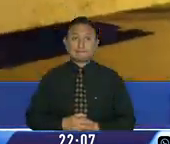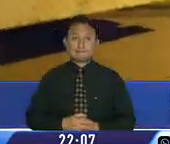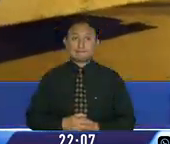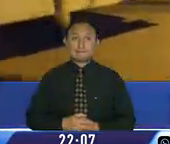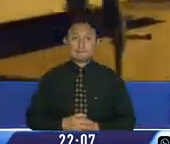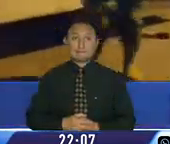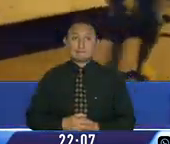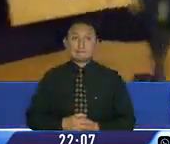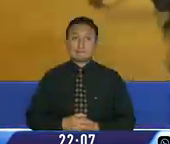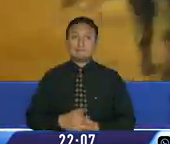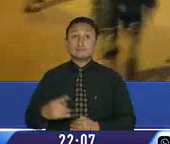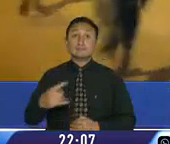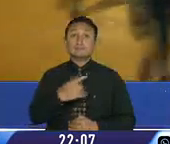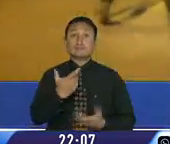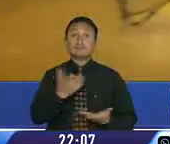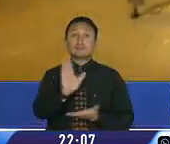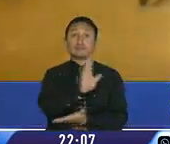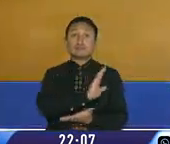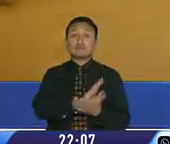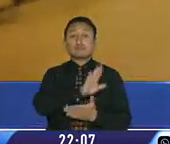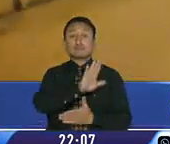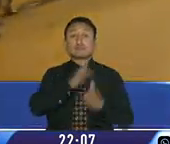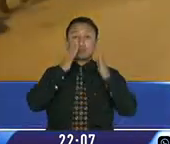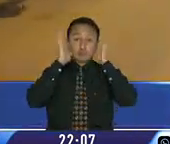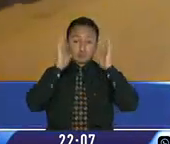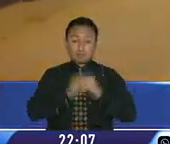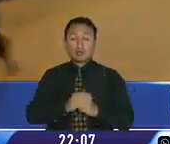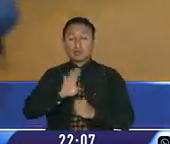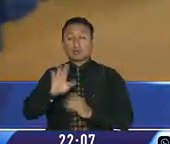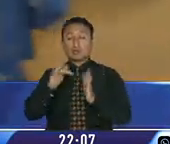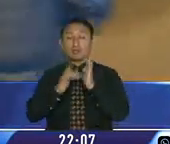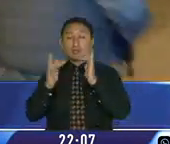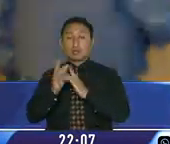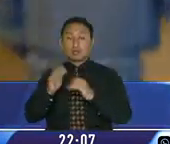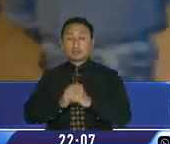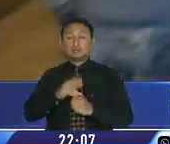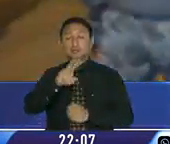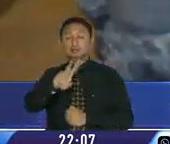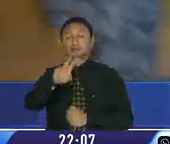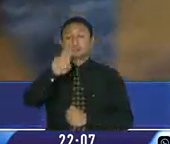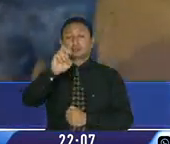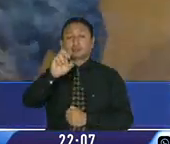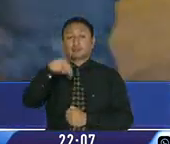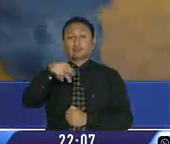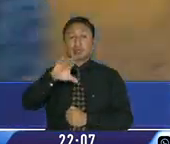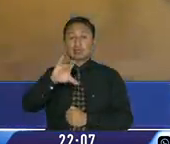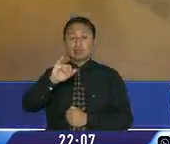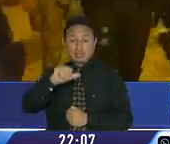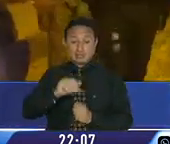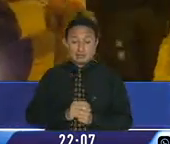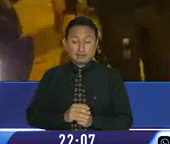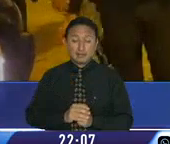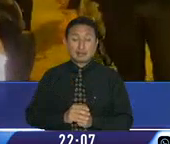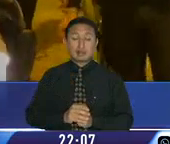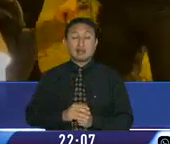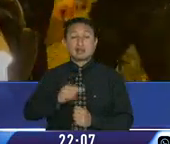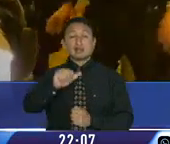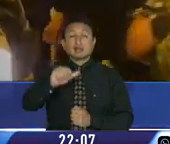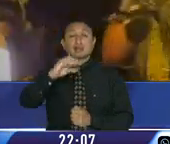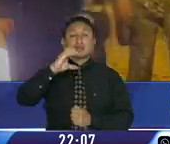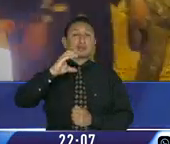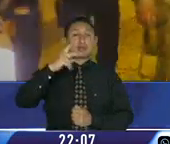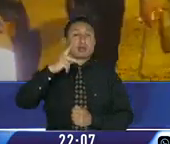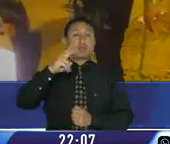Es la incursión en los barrios 5 de diciembre, 4 de abril, Venecia del Mar y Acapulco en la parroquia Puerto Bolívar. El